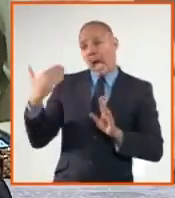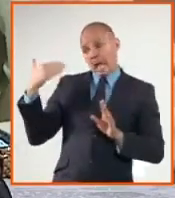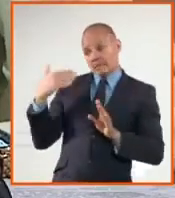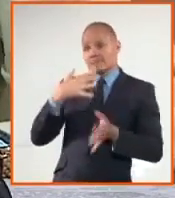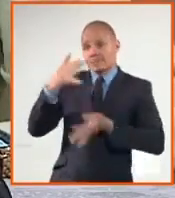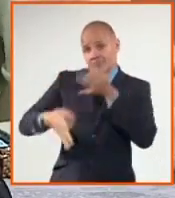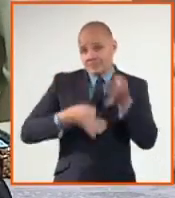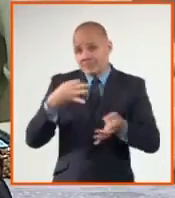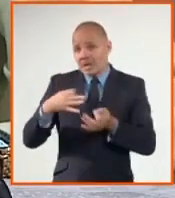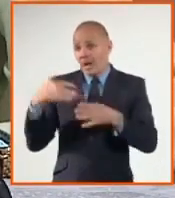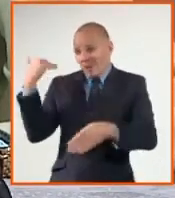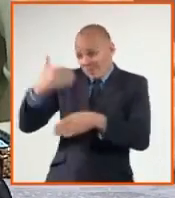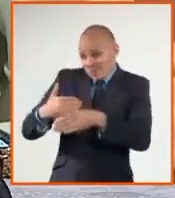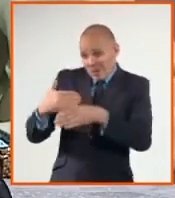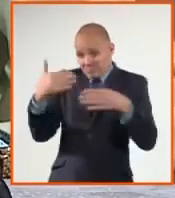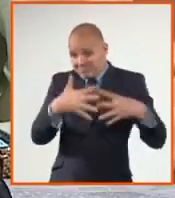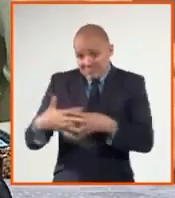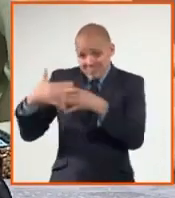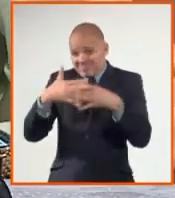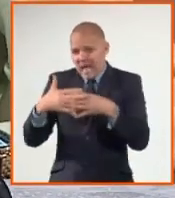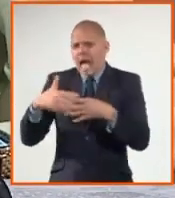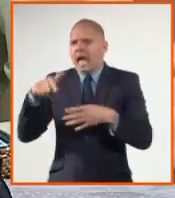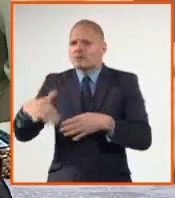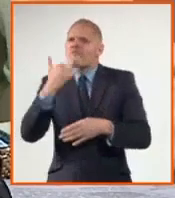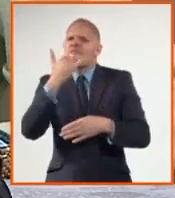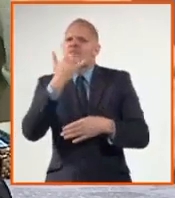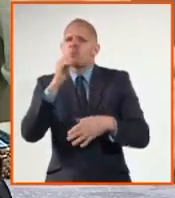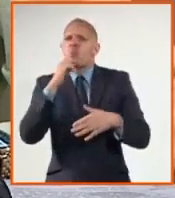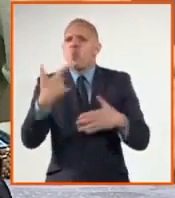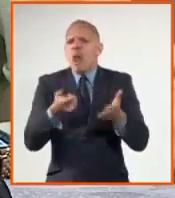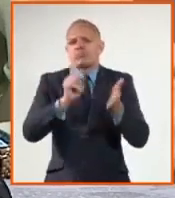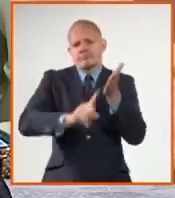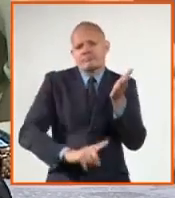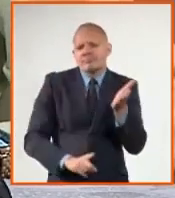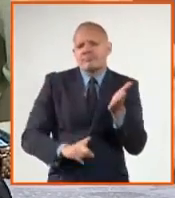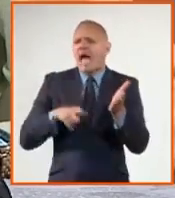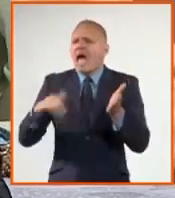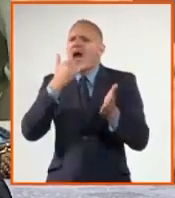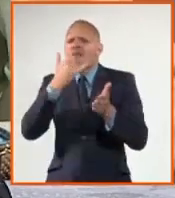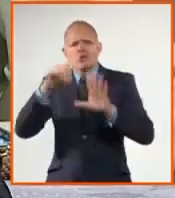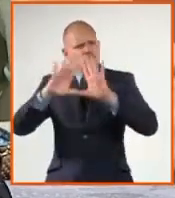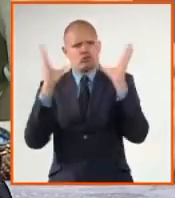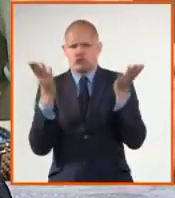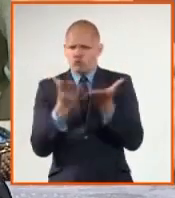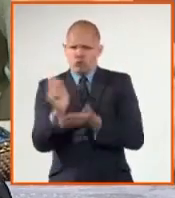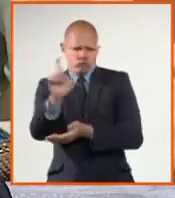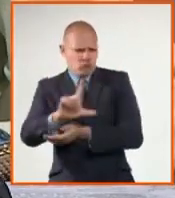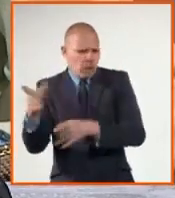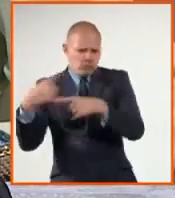nacional y en sentido general al sector energético porque no sólo en el sector eléctrico sino también en ese tope petrolero